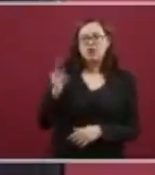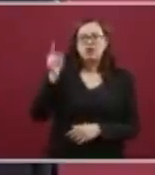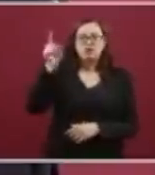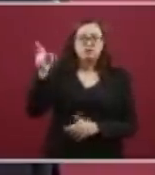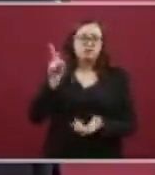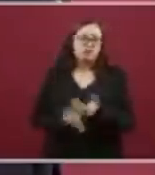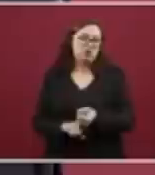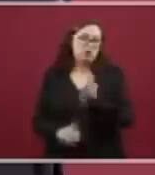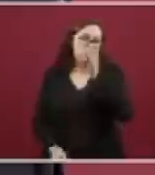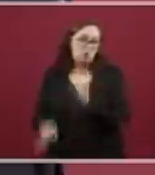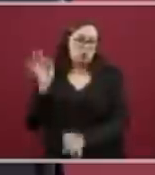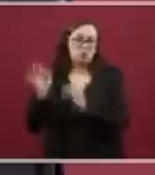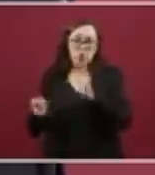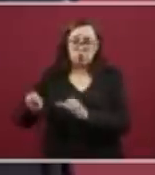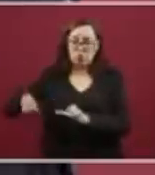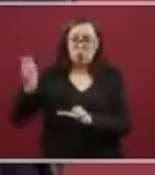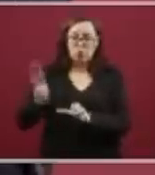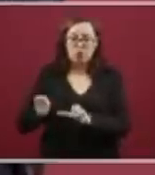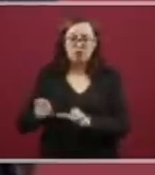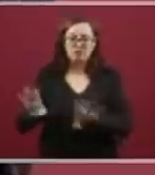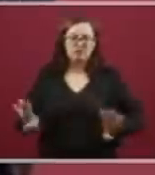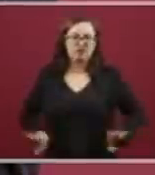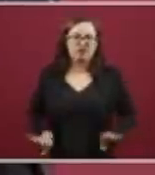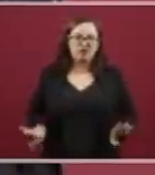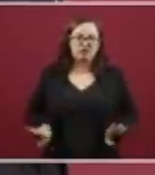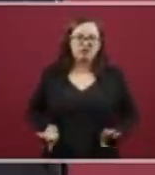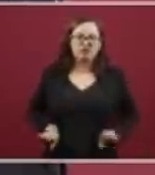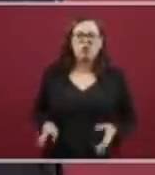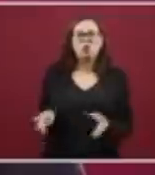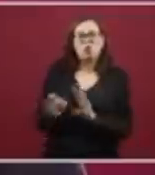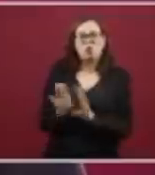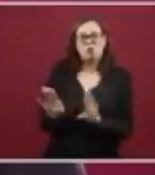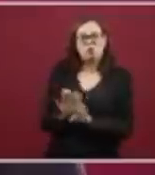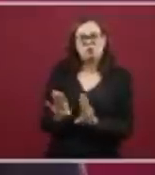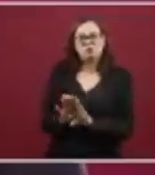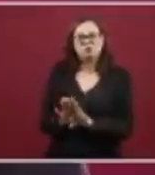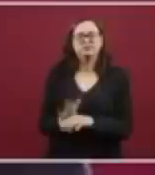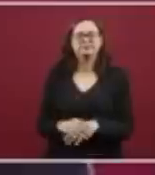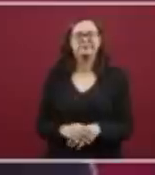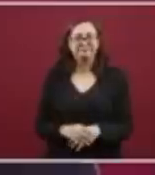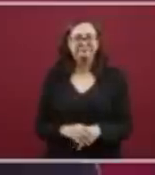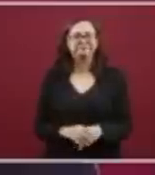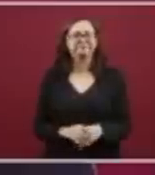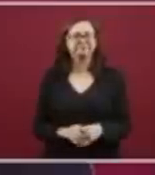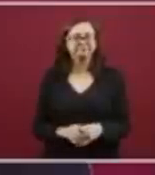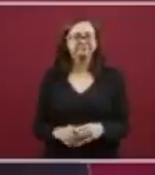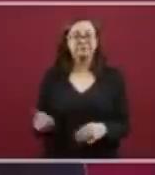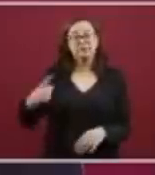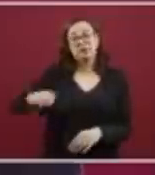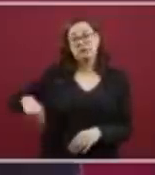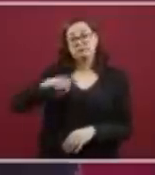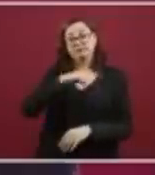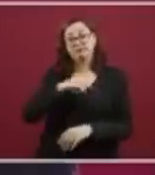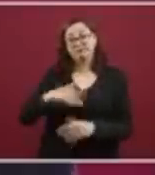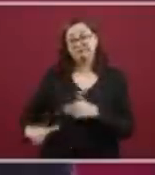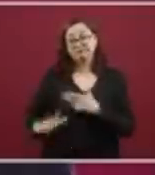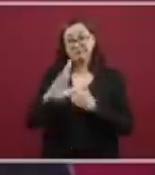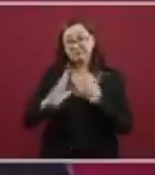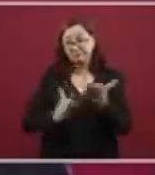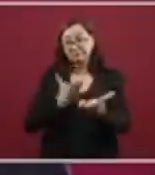Judicial. Estamos planteando que se haga una revisión, desde luego,